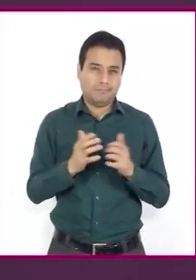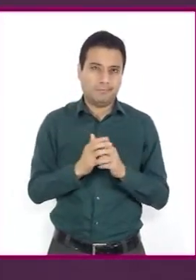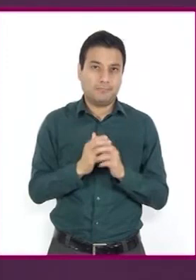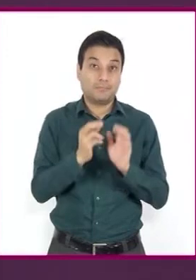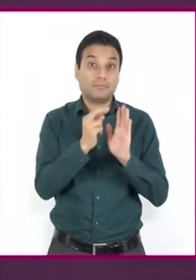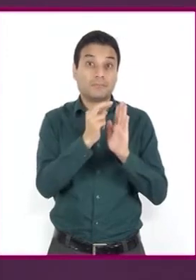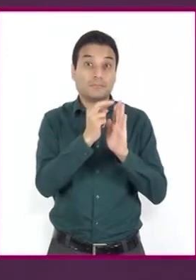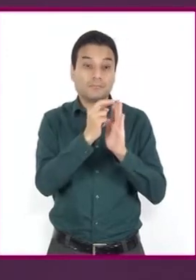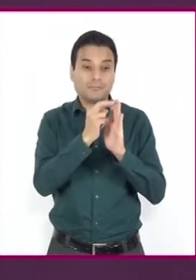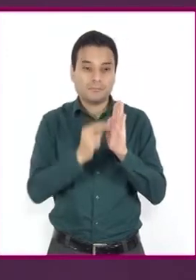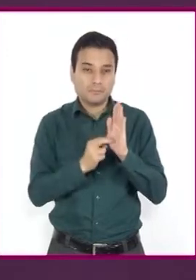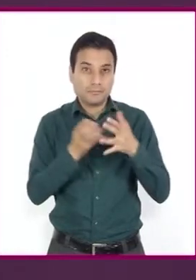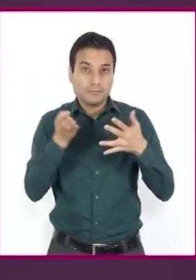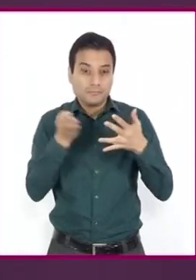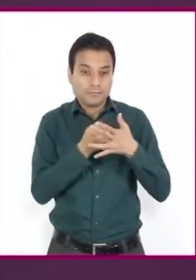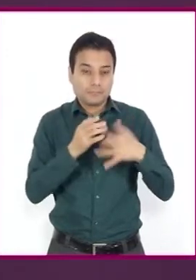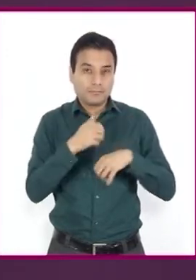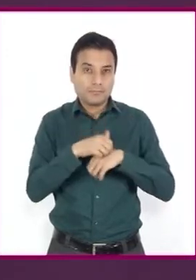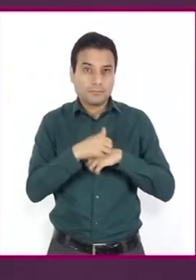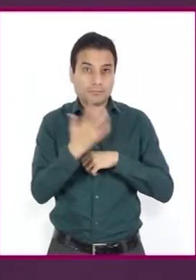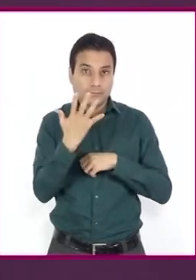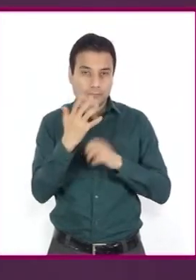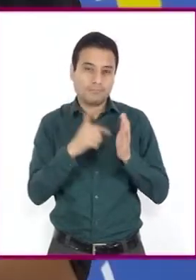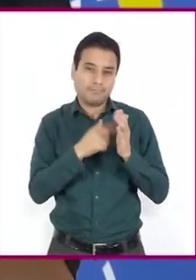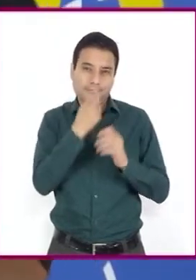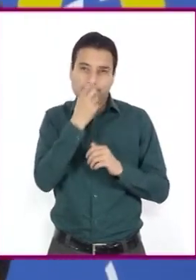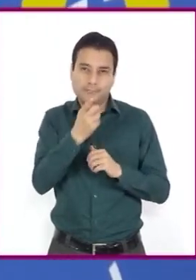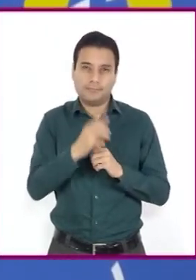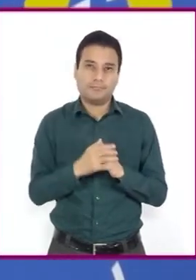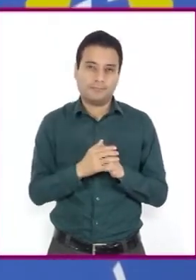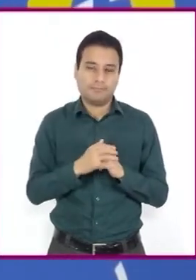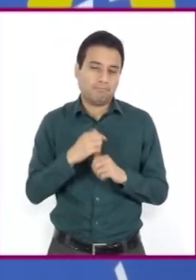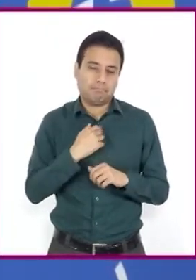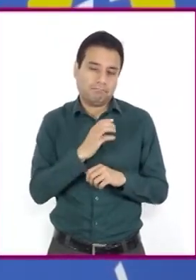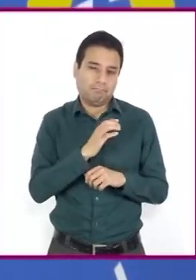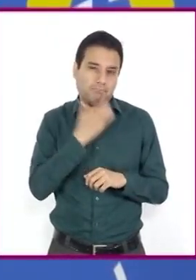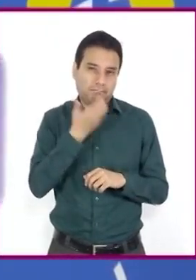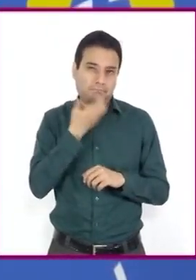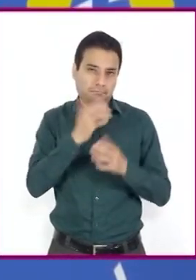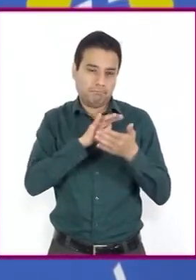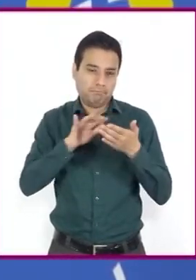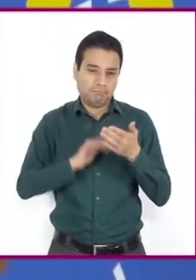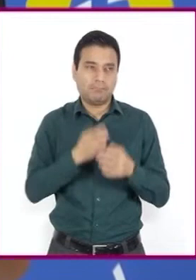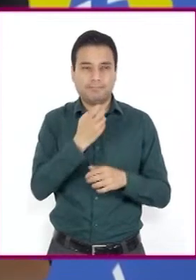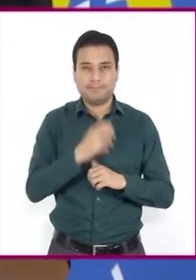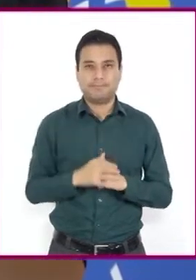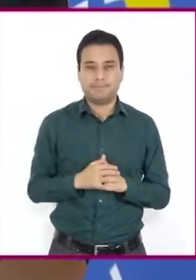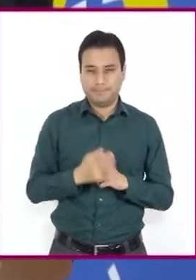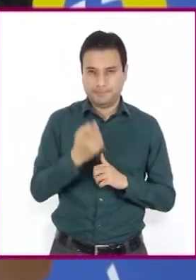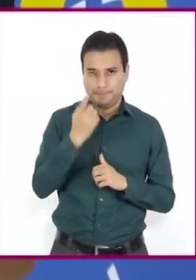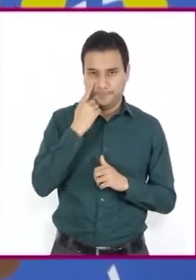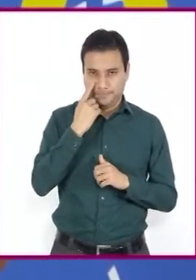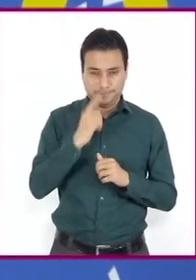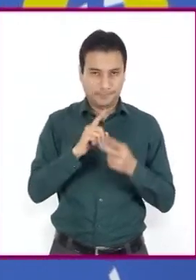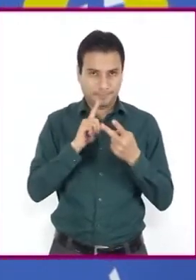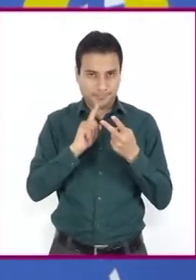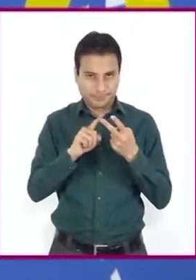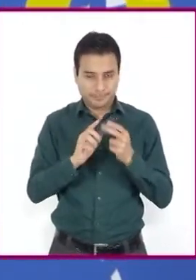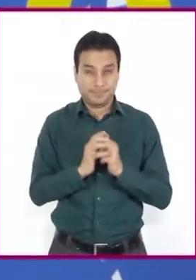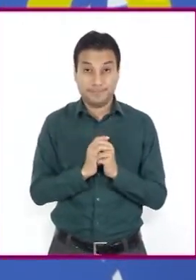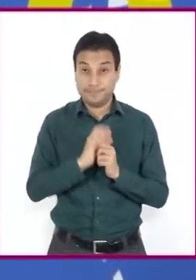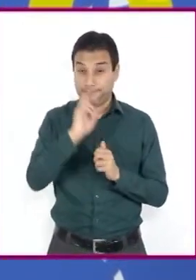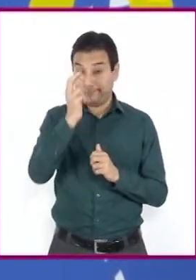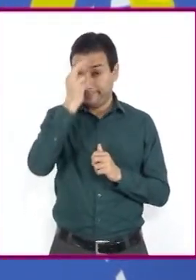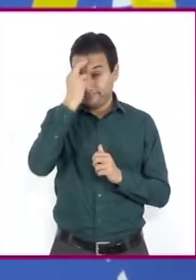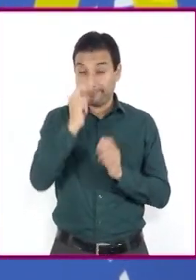apartado 5 en el reglamento y solo leo ese. Así es. Segundo, debemos recordar que las